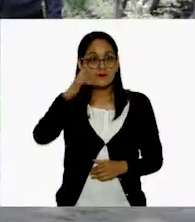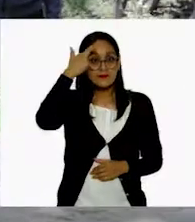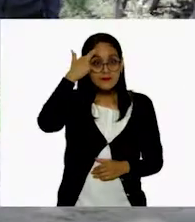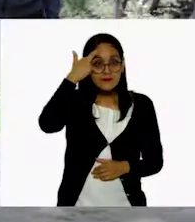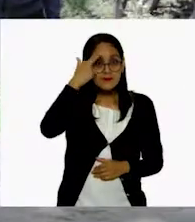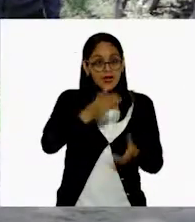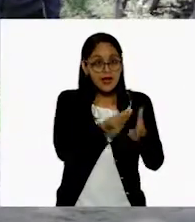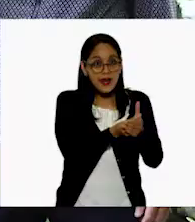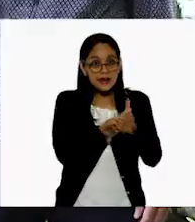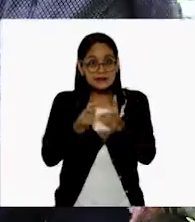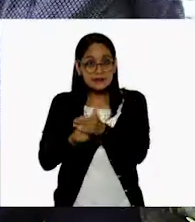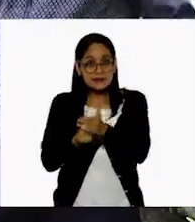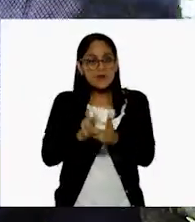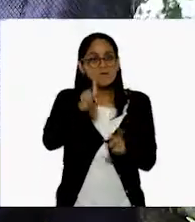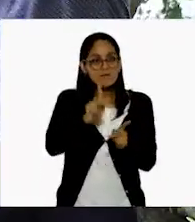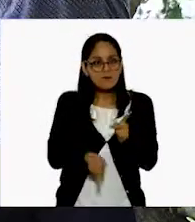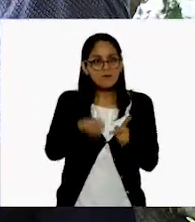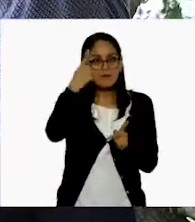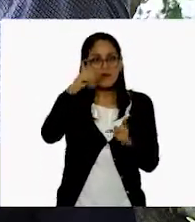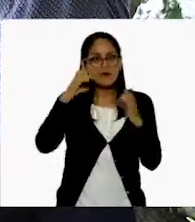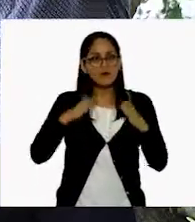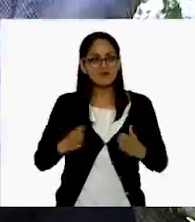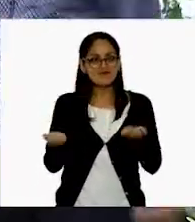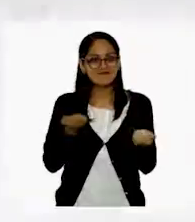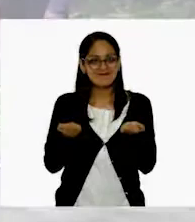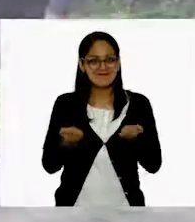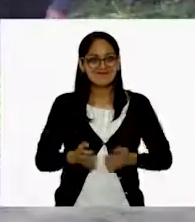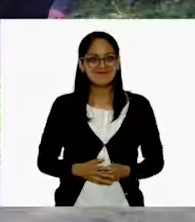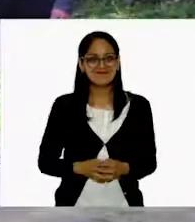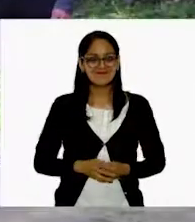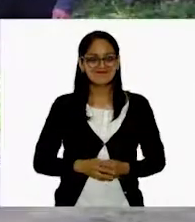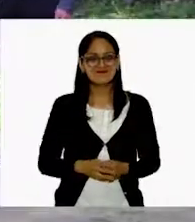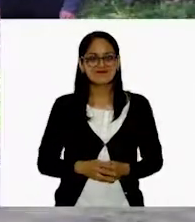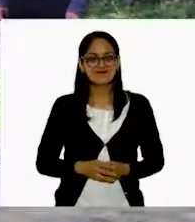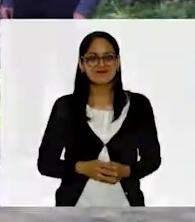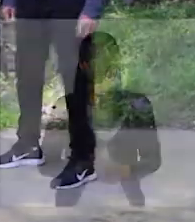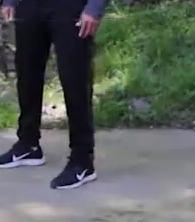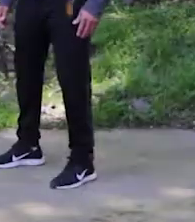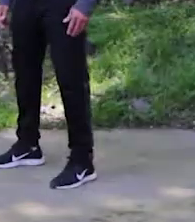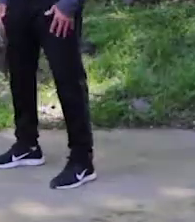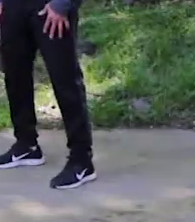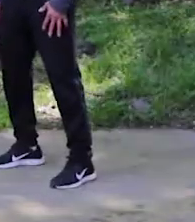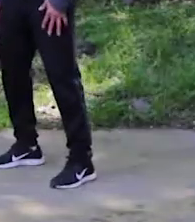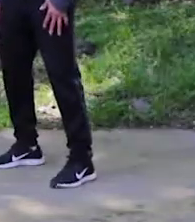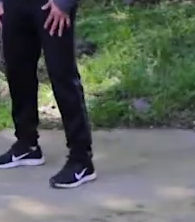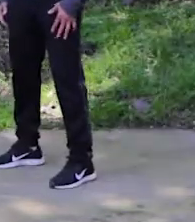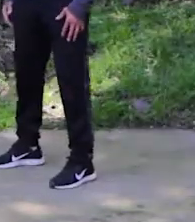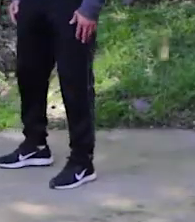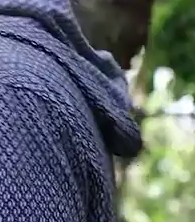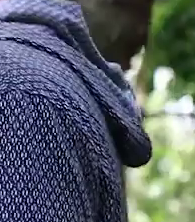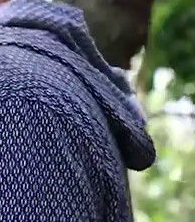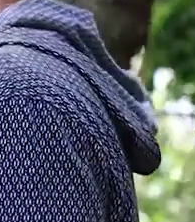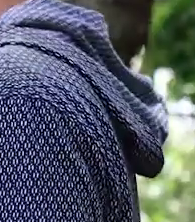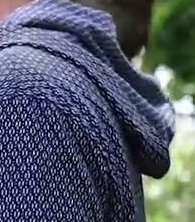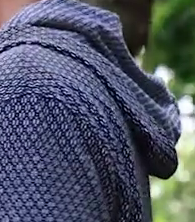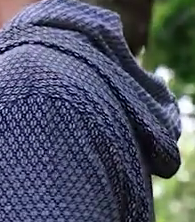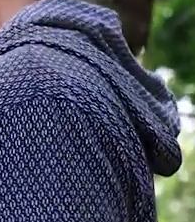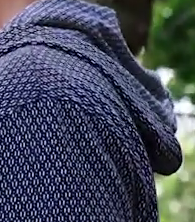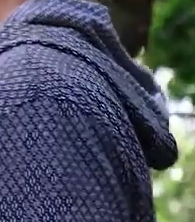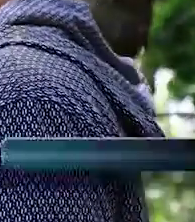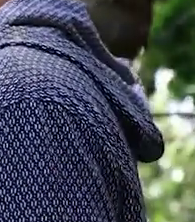Recuerda, entre clase y clase, activa tu cuerpo. Ok, vamos a trabajar pierna.